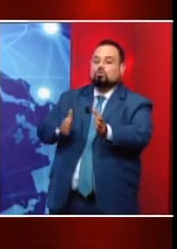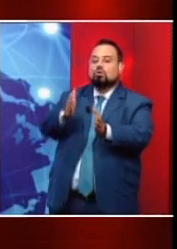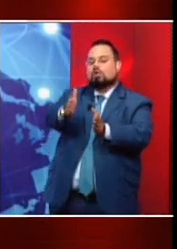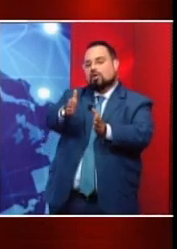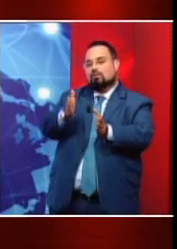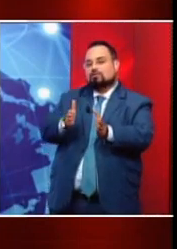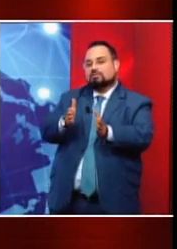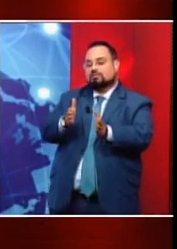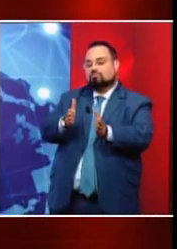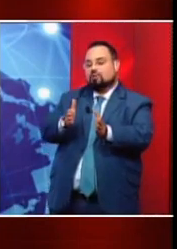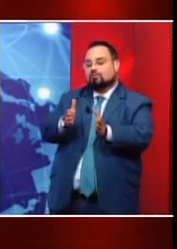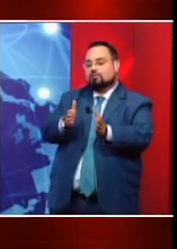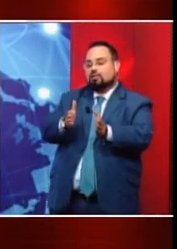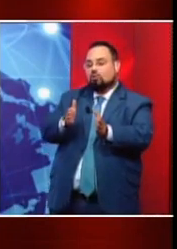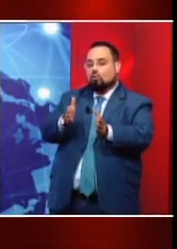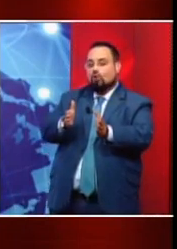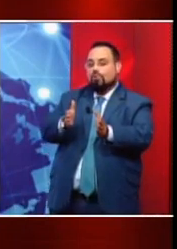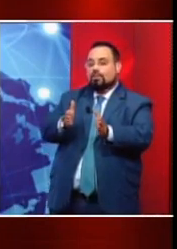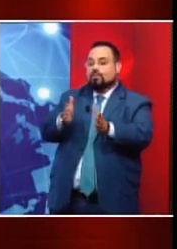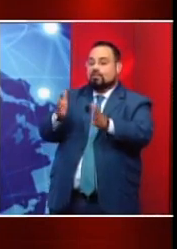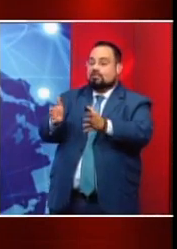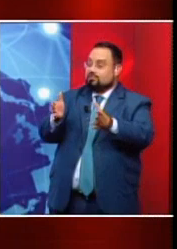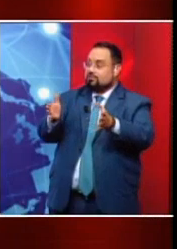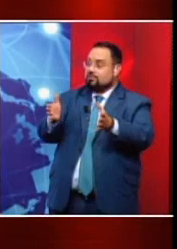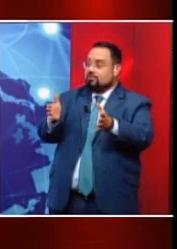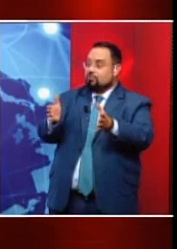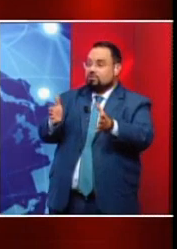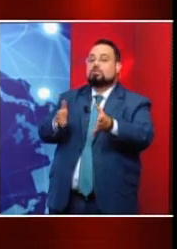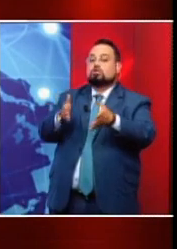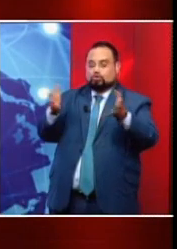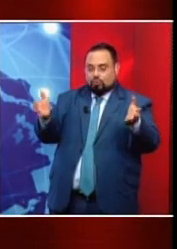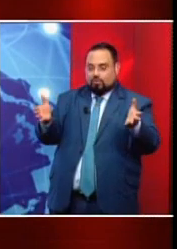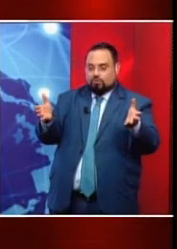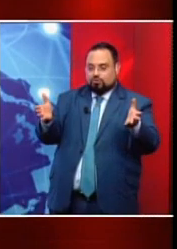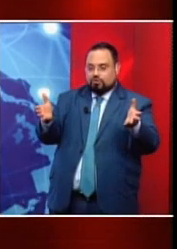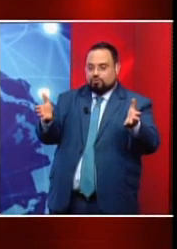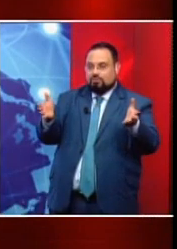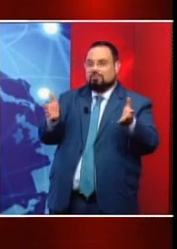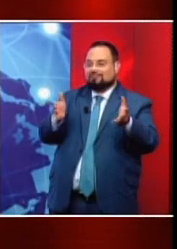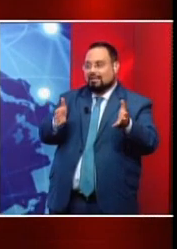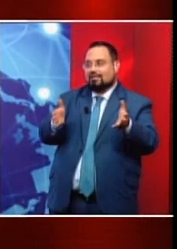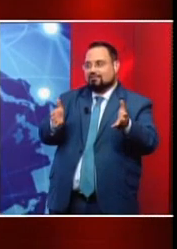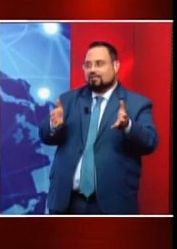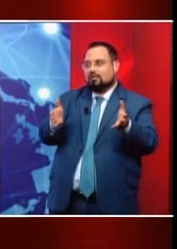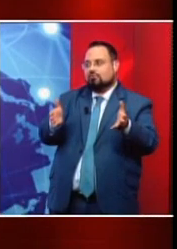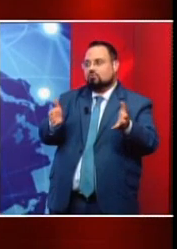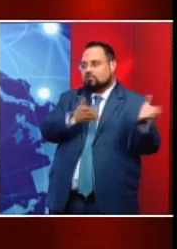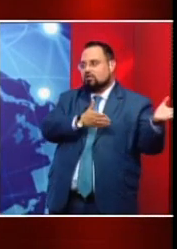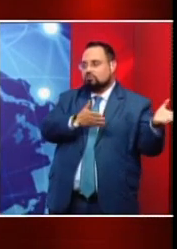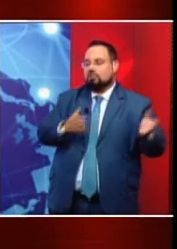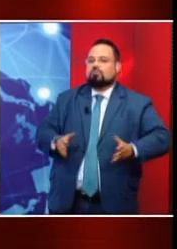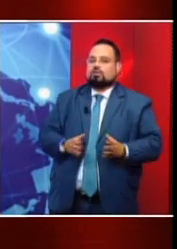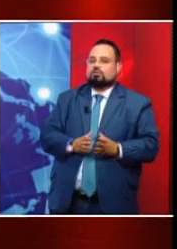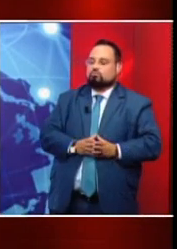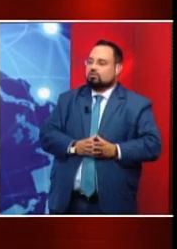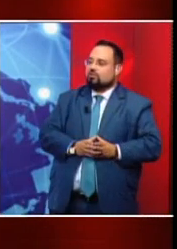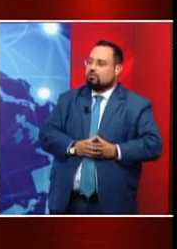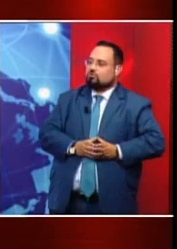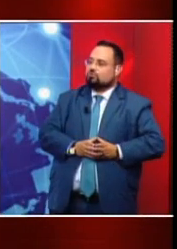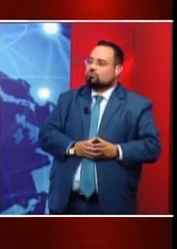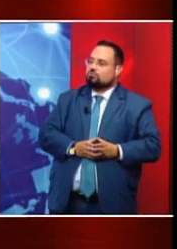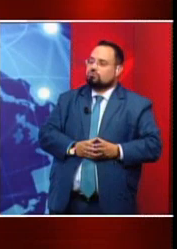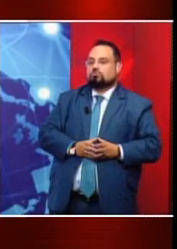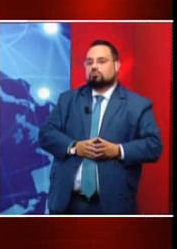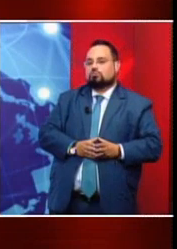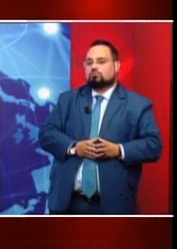sobre todo el avance que se pueda tener o no de las investigaciones sobre los hechos de masacres que han habido allá en contra de migrantes